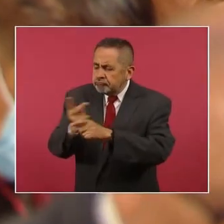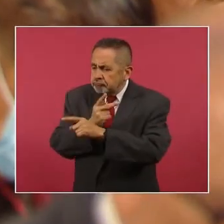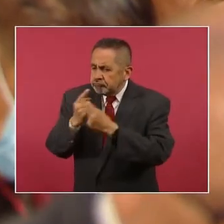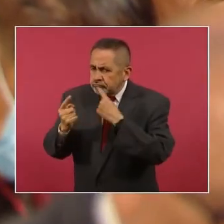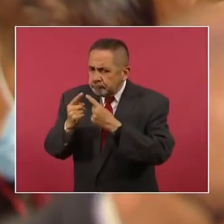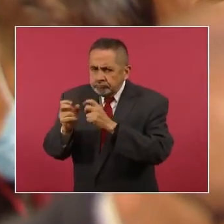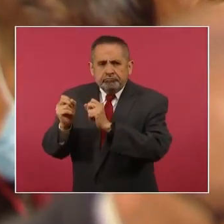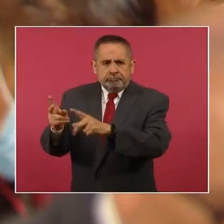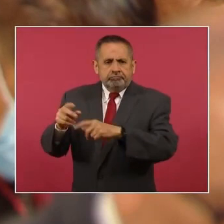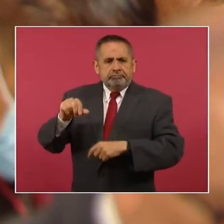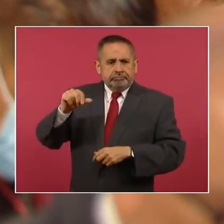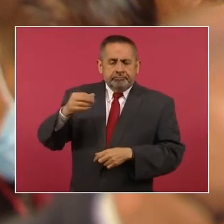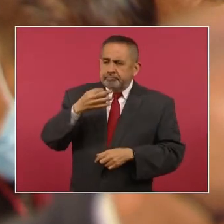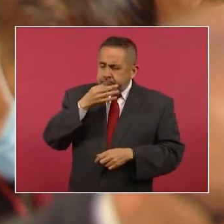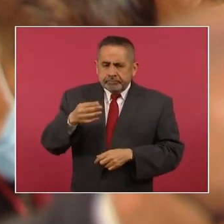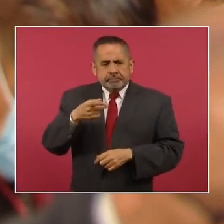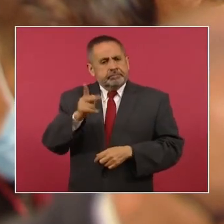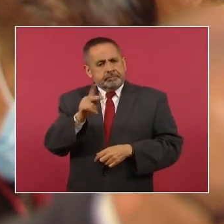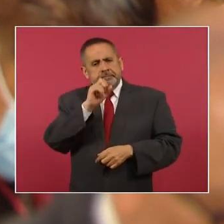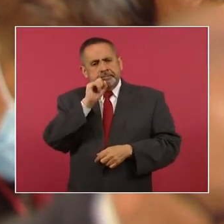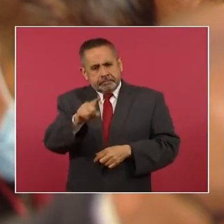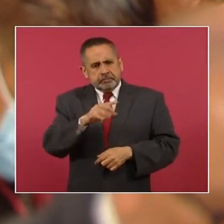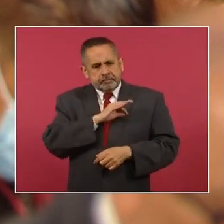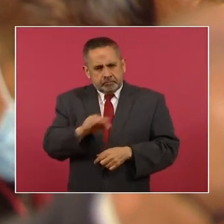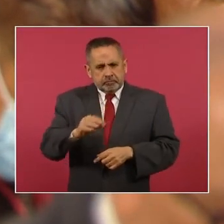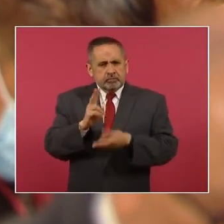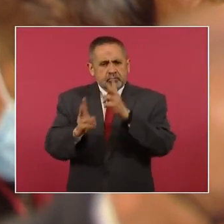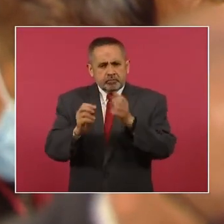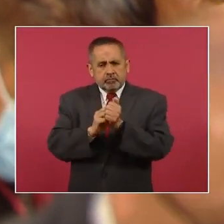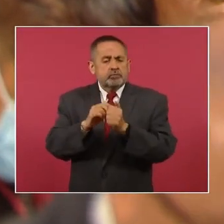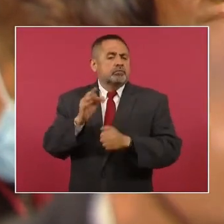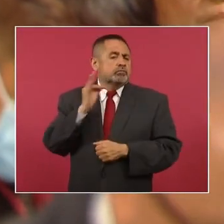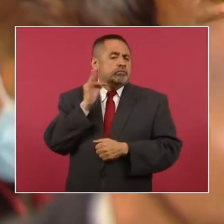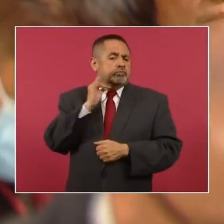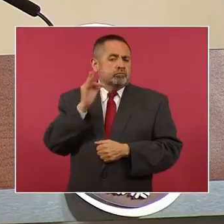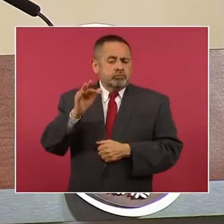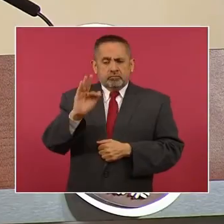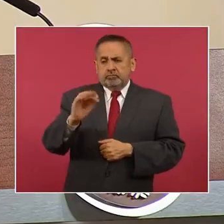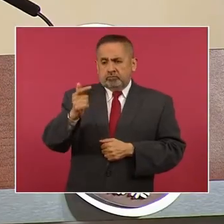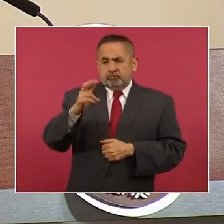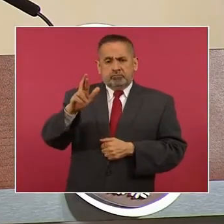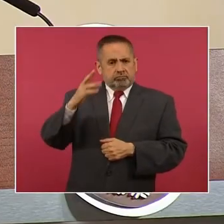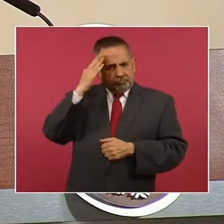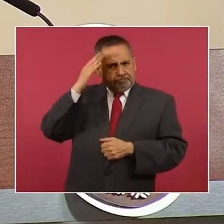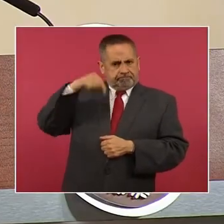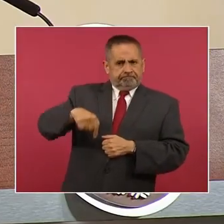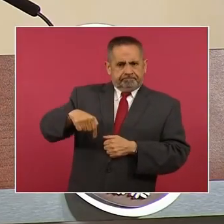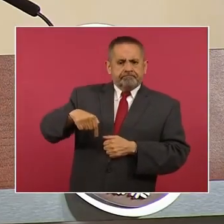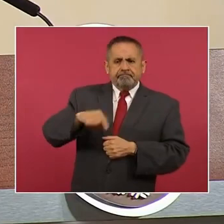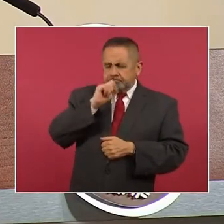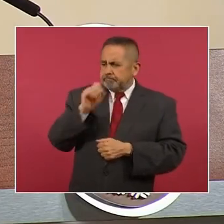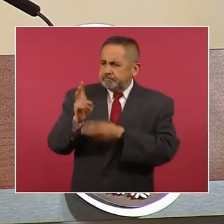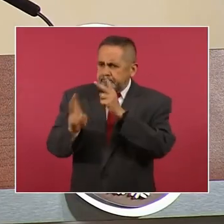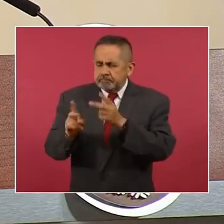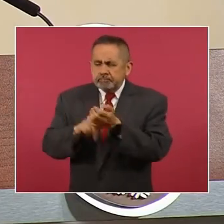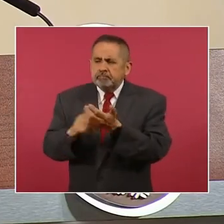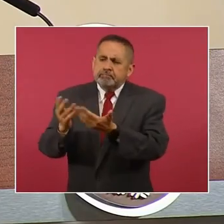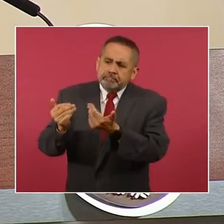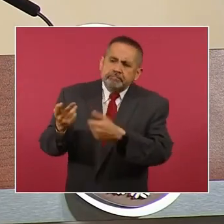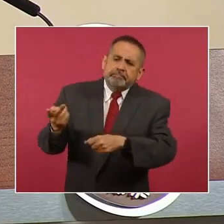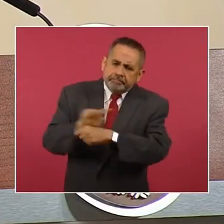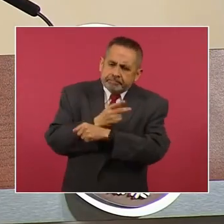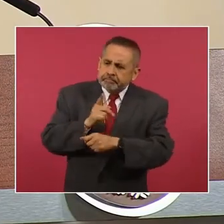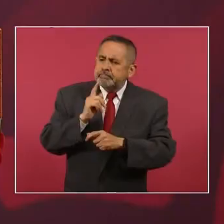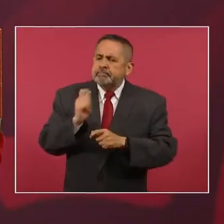fiscal. Pero también podemos hacerlo ante la Fiscalía General de la República para que también den el